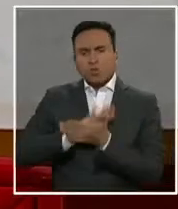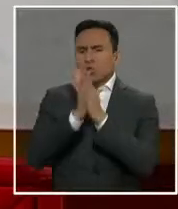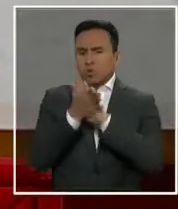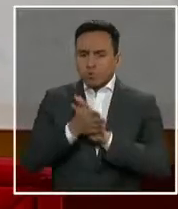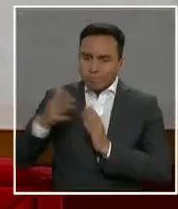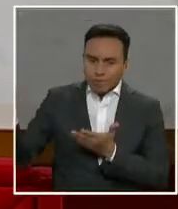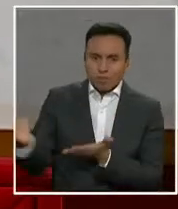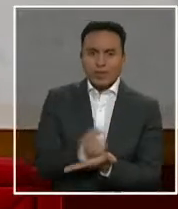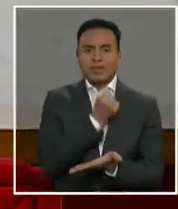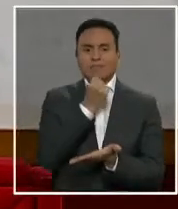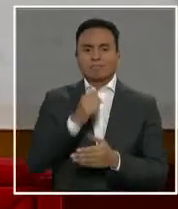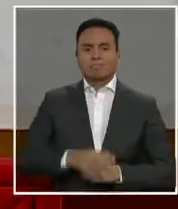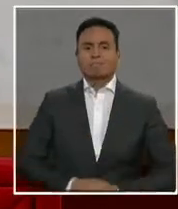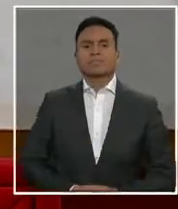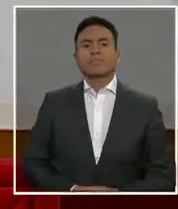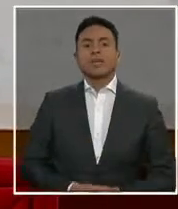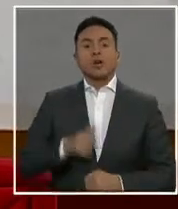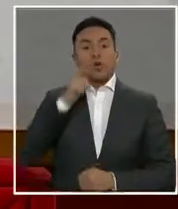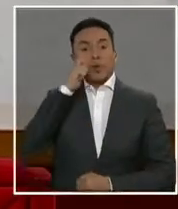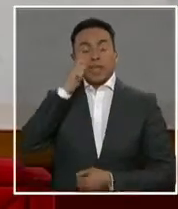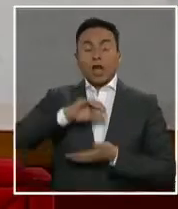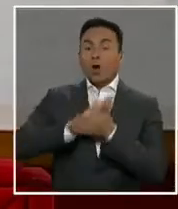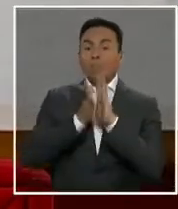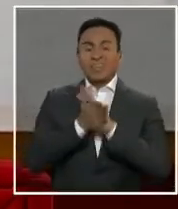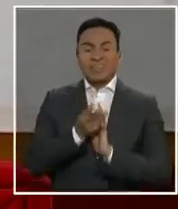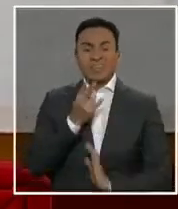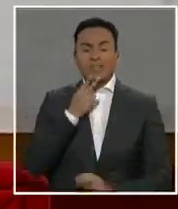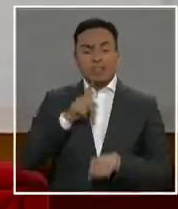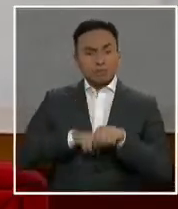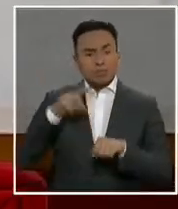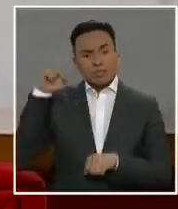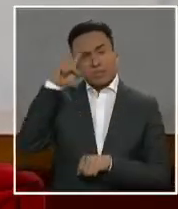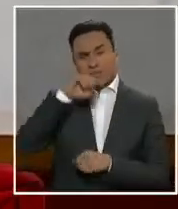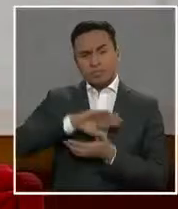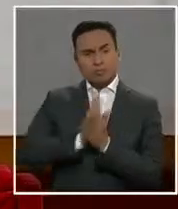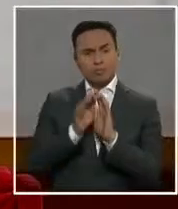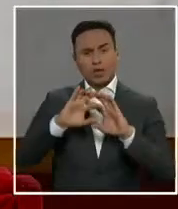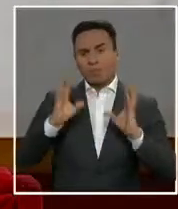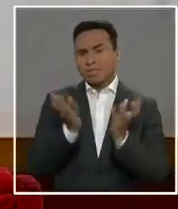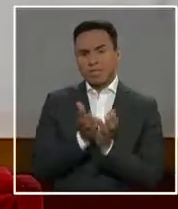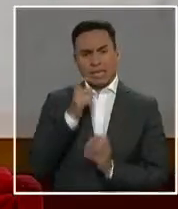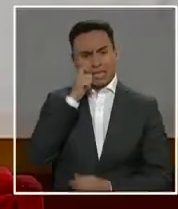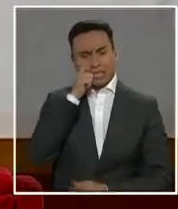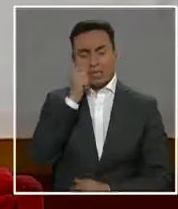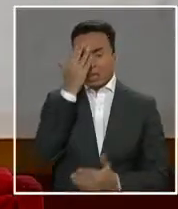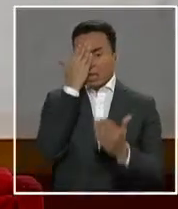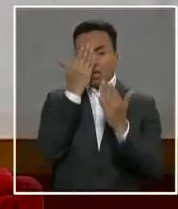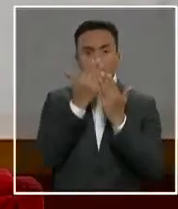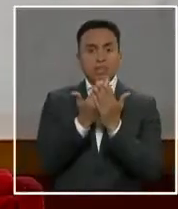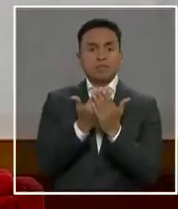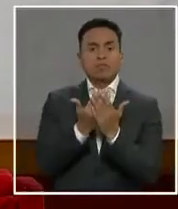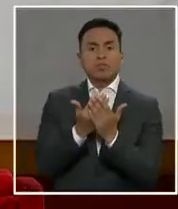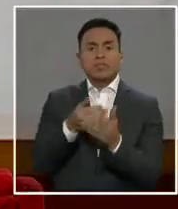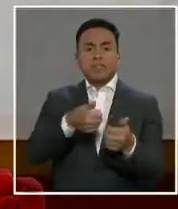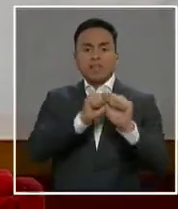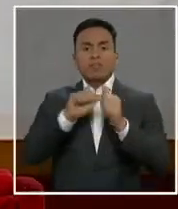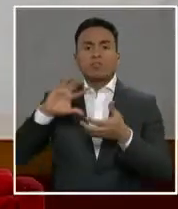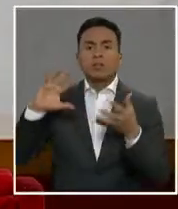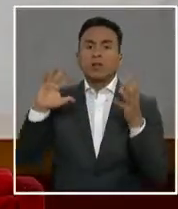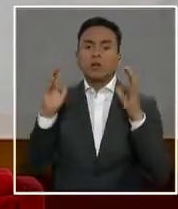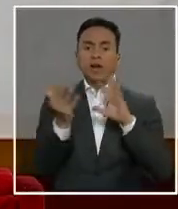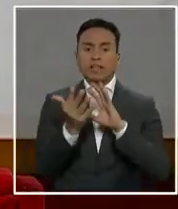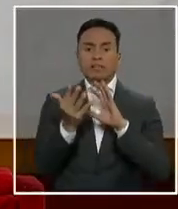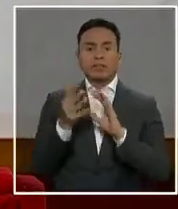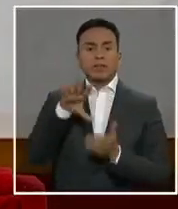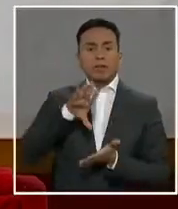lograrlo. Es la humanidad completa la que está viviendo tiempos difíciles. Enfrentamos desafíos globales